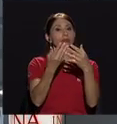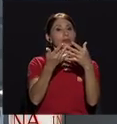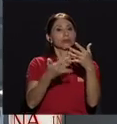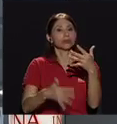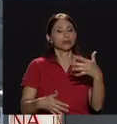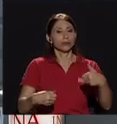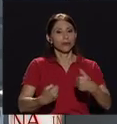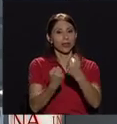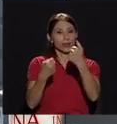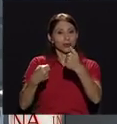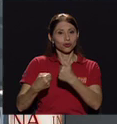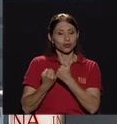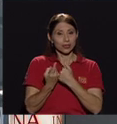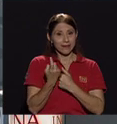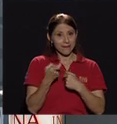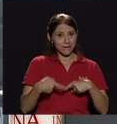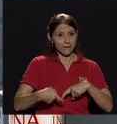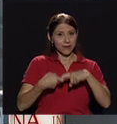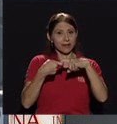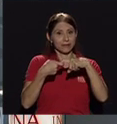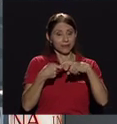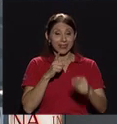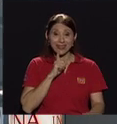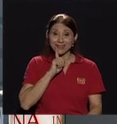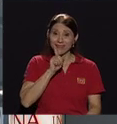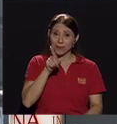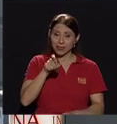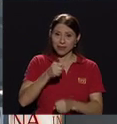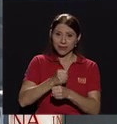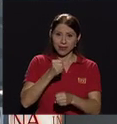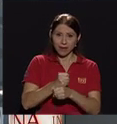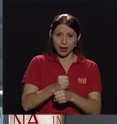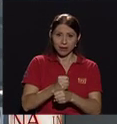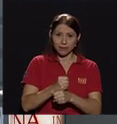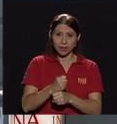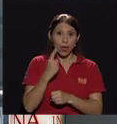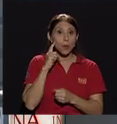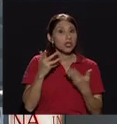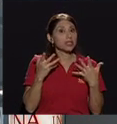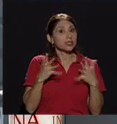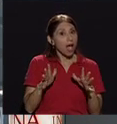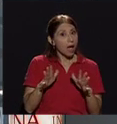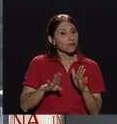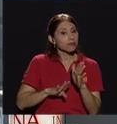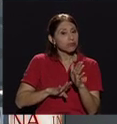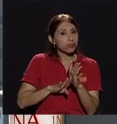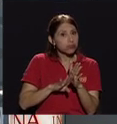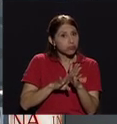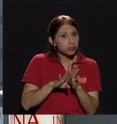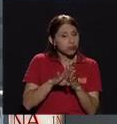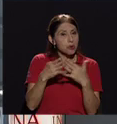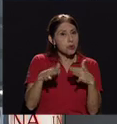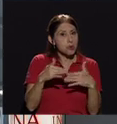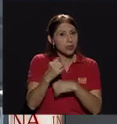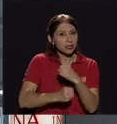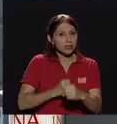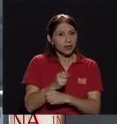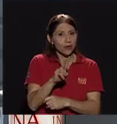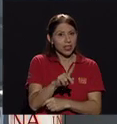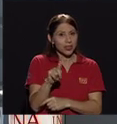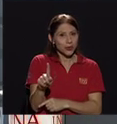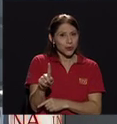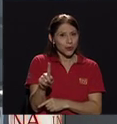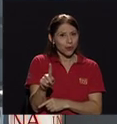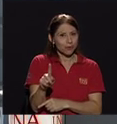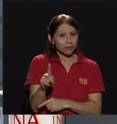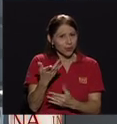Múltiples son los retos pendientes y en los que realmente hay que trabajar, porque ya vamos bastante avanzados en el siglo XXI como para